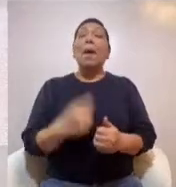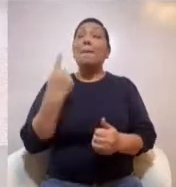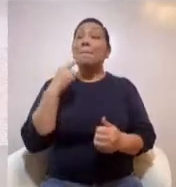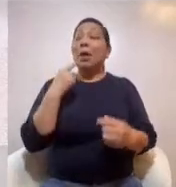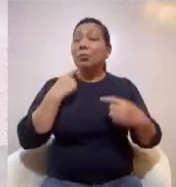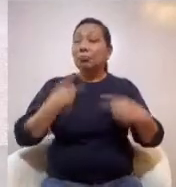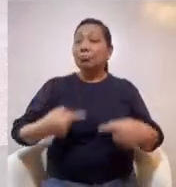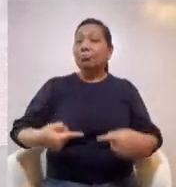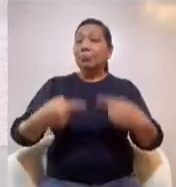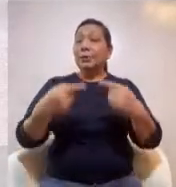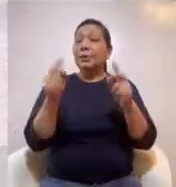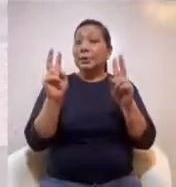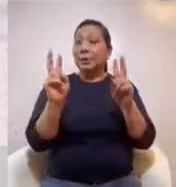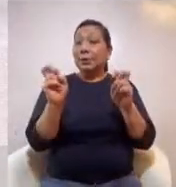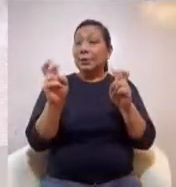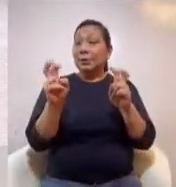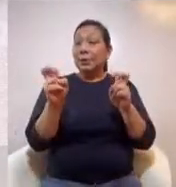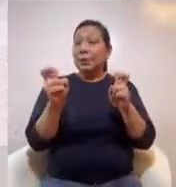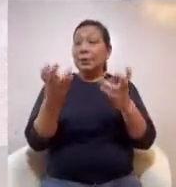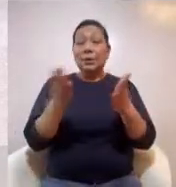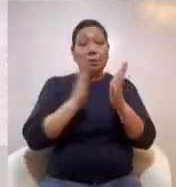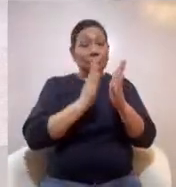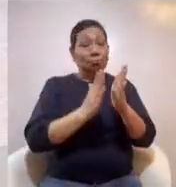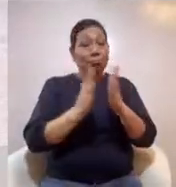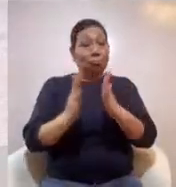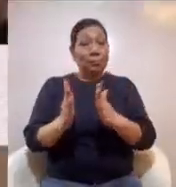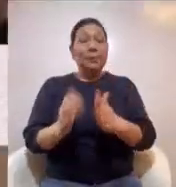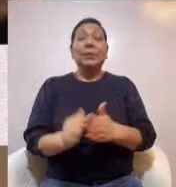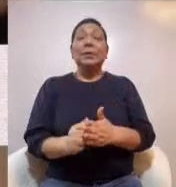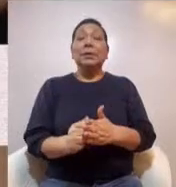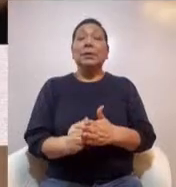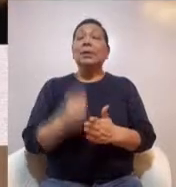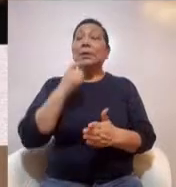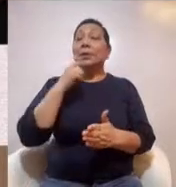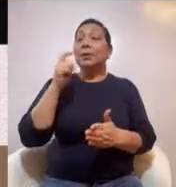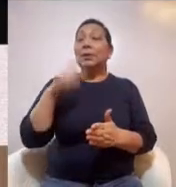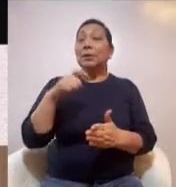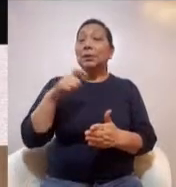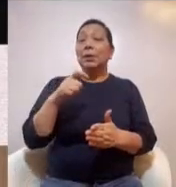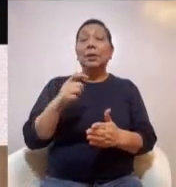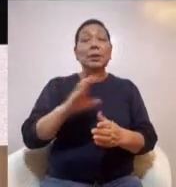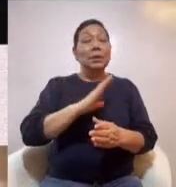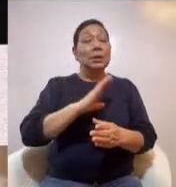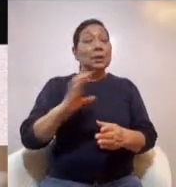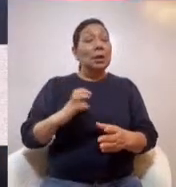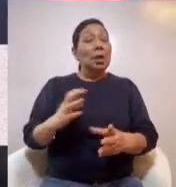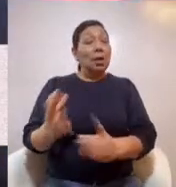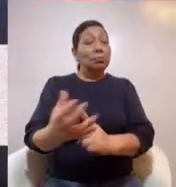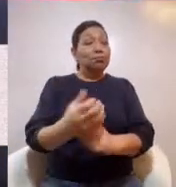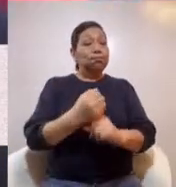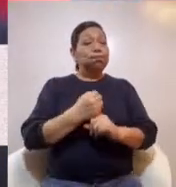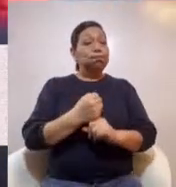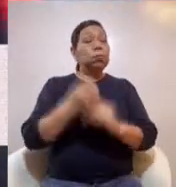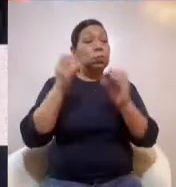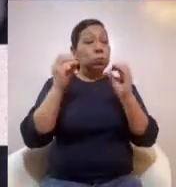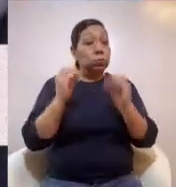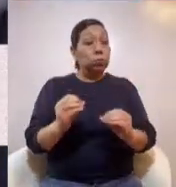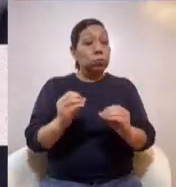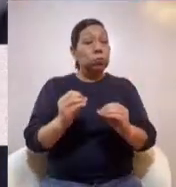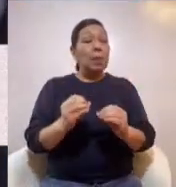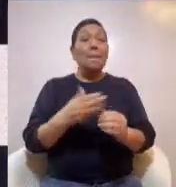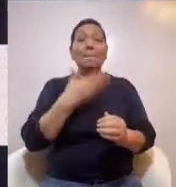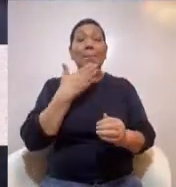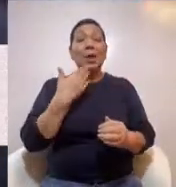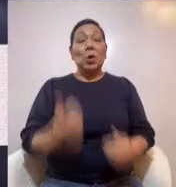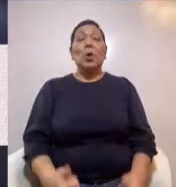consecuencia, para enfrentar este fenómeno de carácter estructural fue y es necesario que los estados adopten medidas